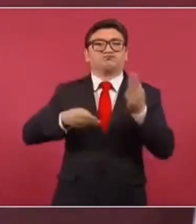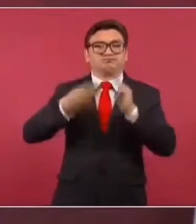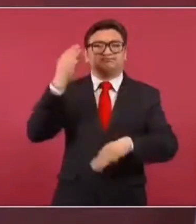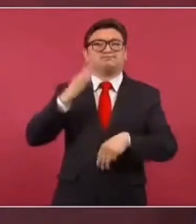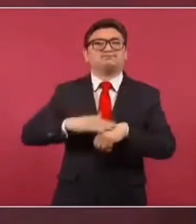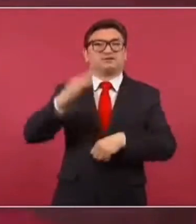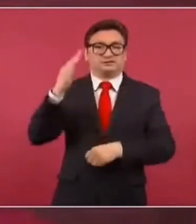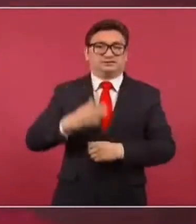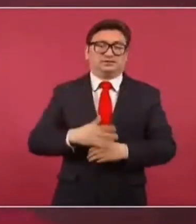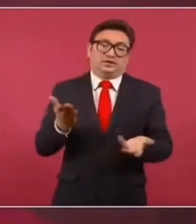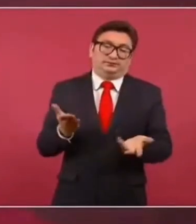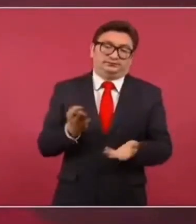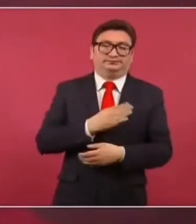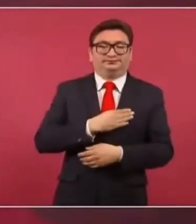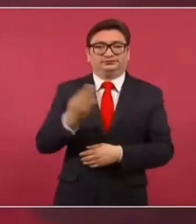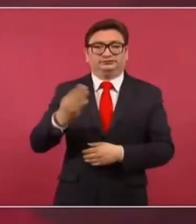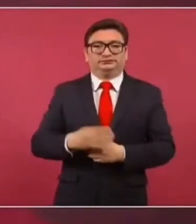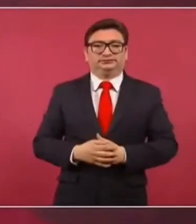Pero bueno,